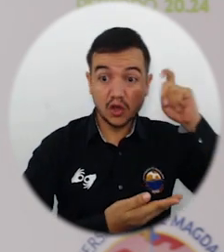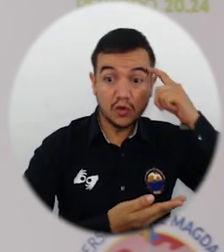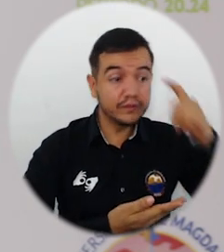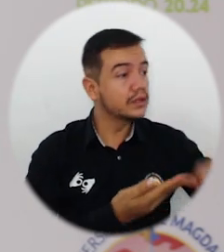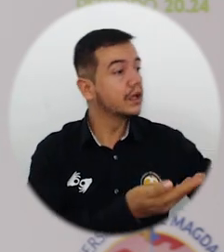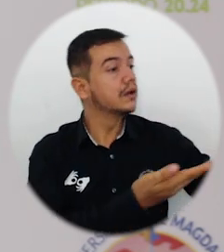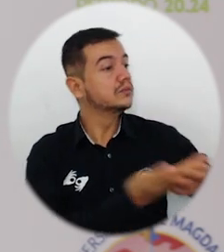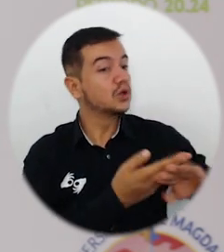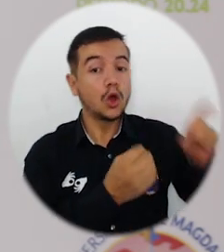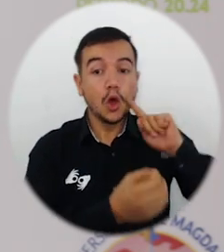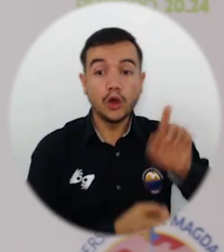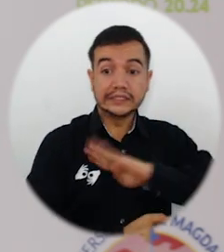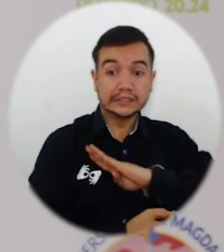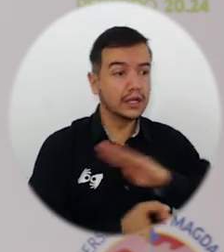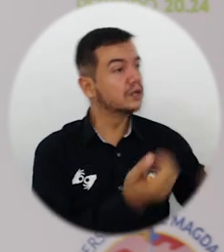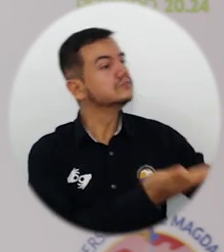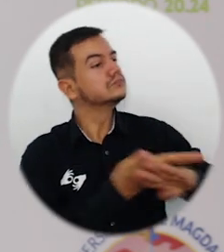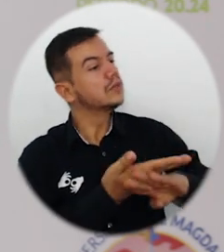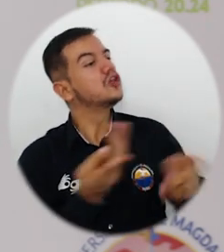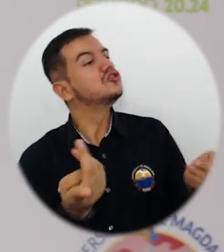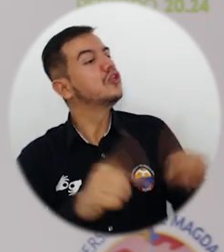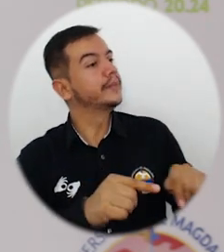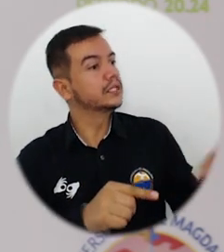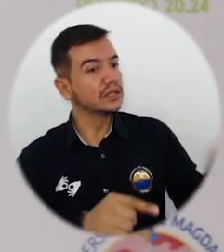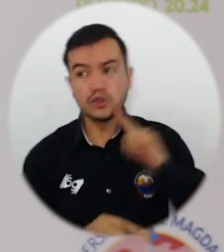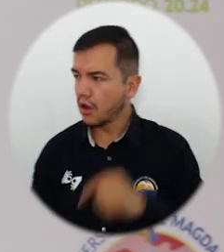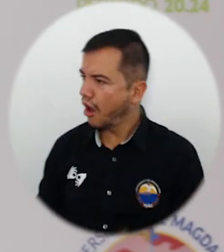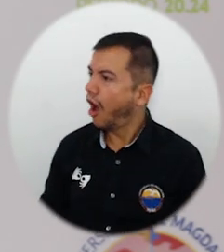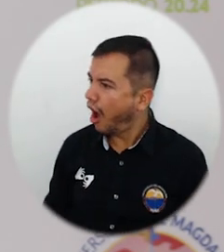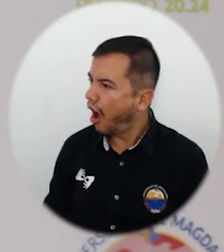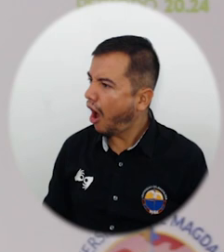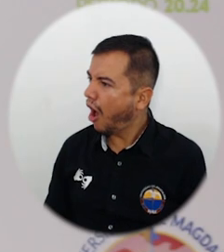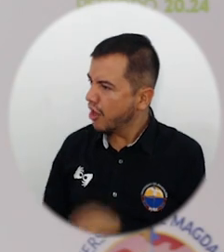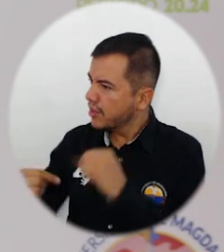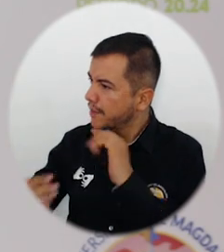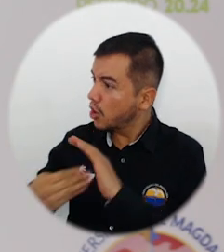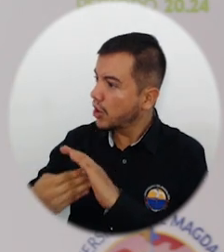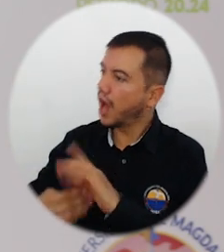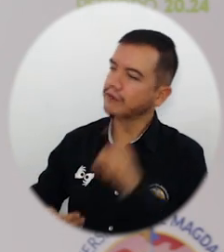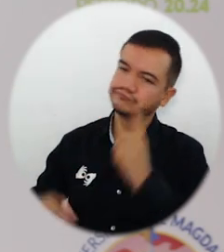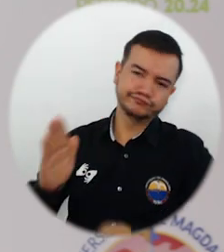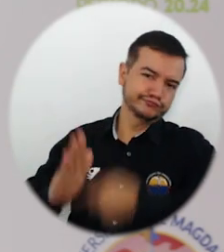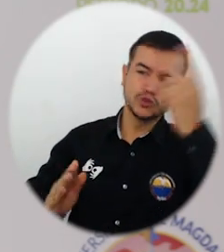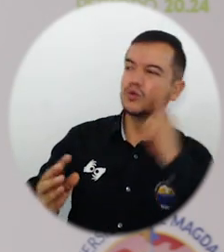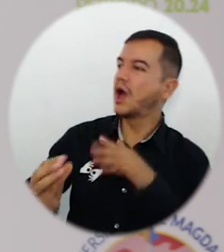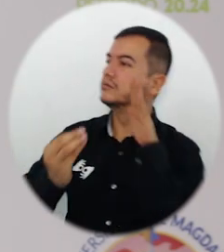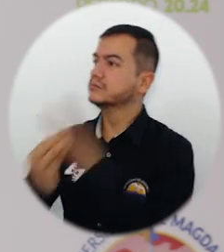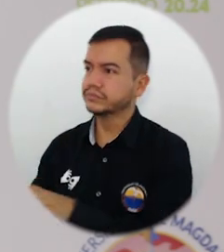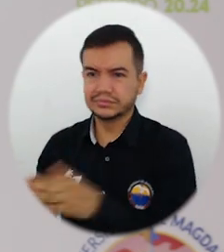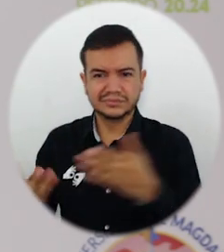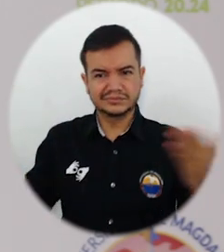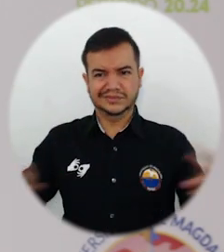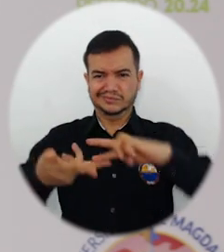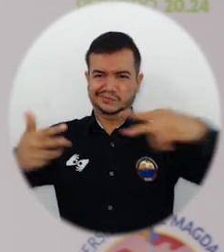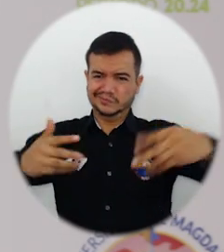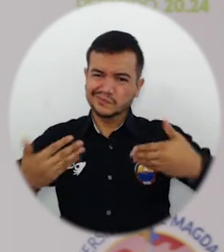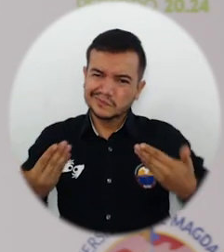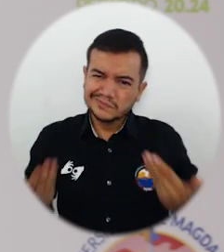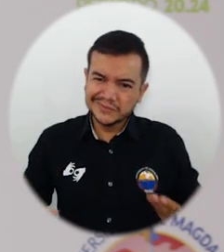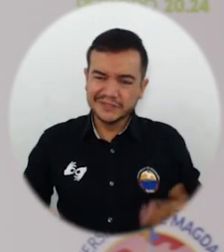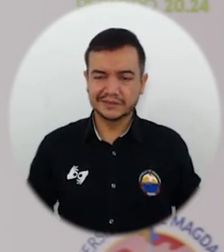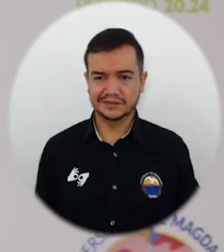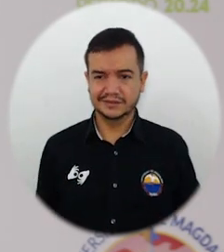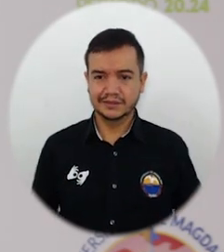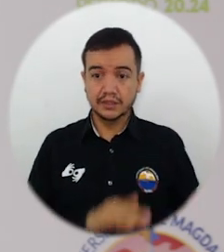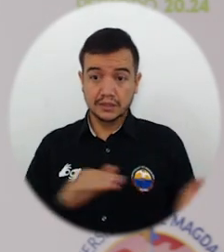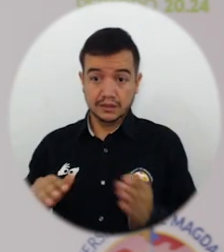la represión. Creo que ese no es el camino. Hoy, insisto, reitero mi reconocimiento al Comité de Matrícula Cero,